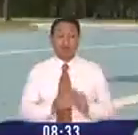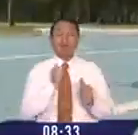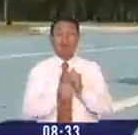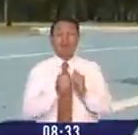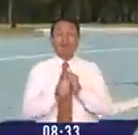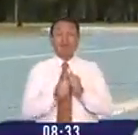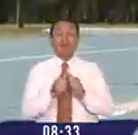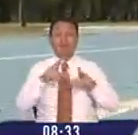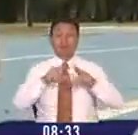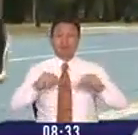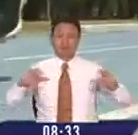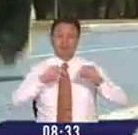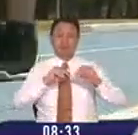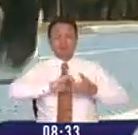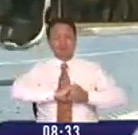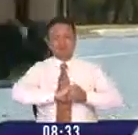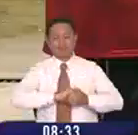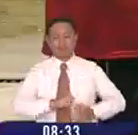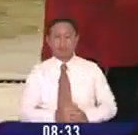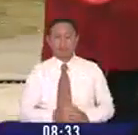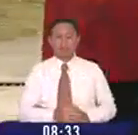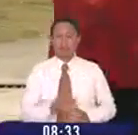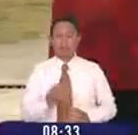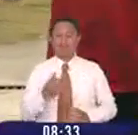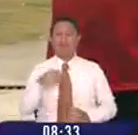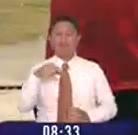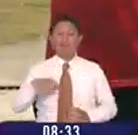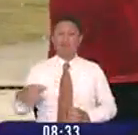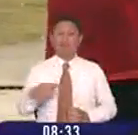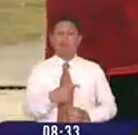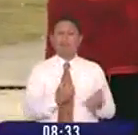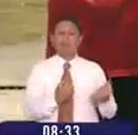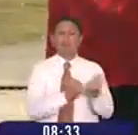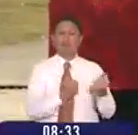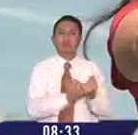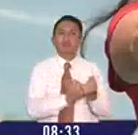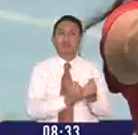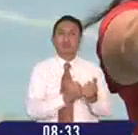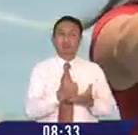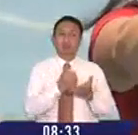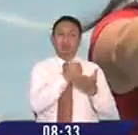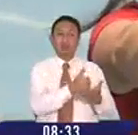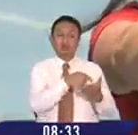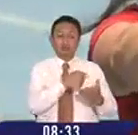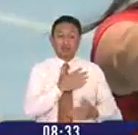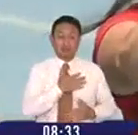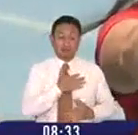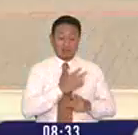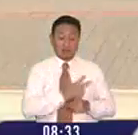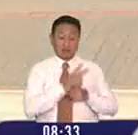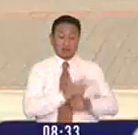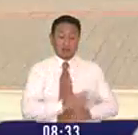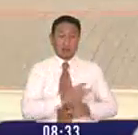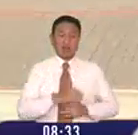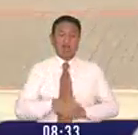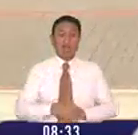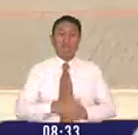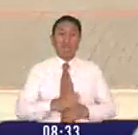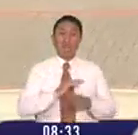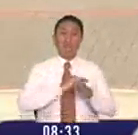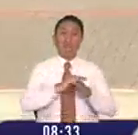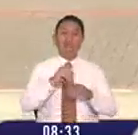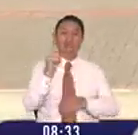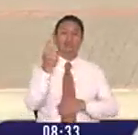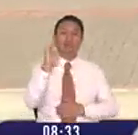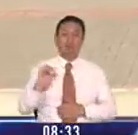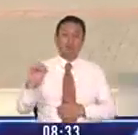la naturaleza y la solidaridad, al mismo tiempo que se contribuye a una causa noble y se cuida nuestra salud. Les invito este